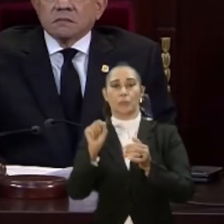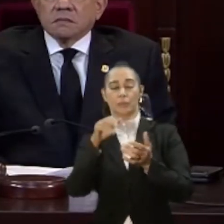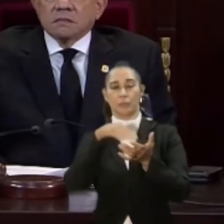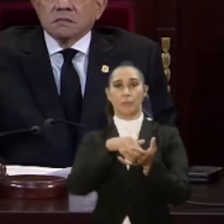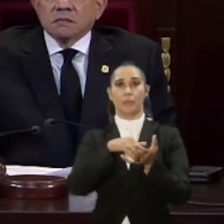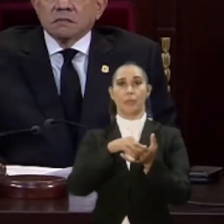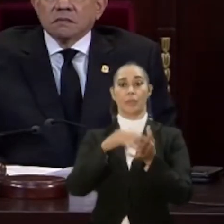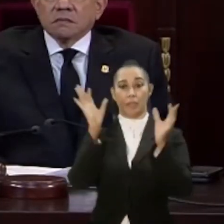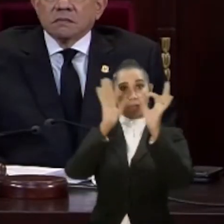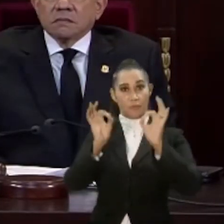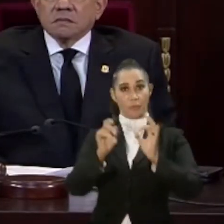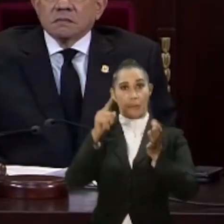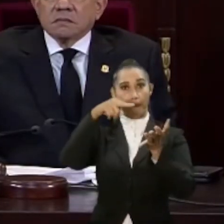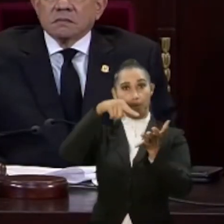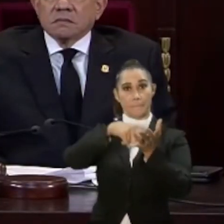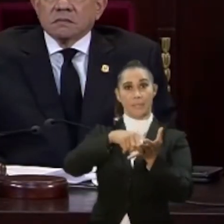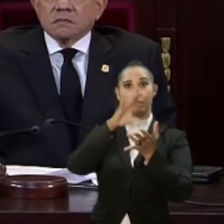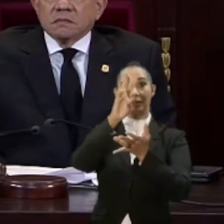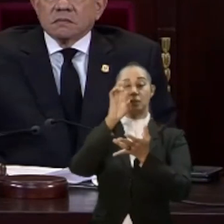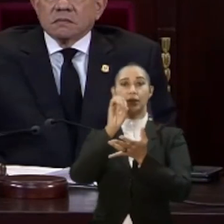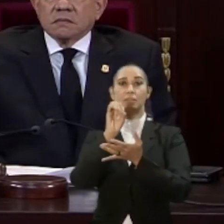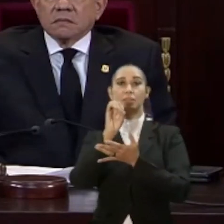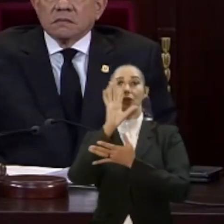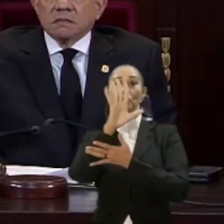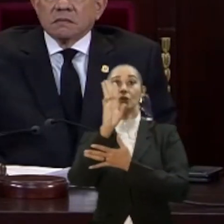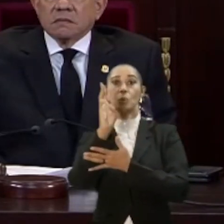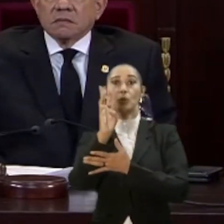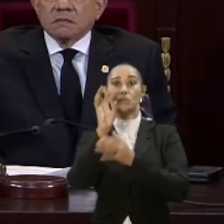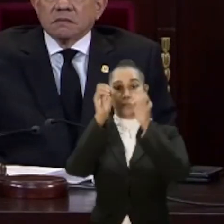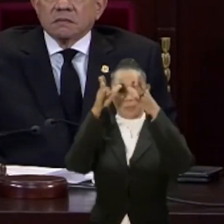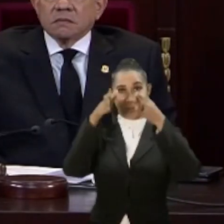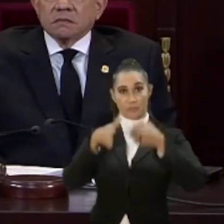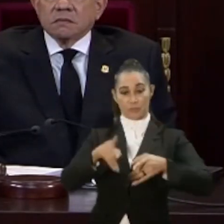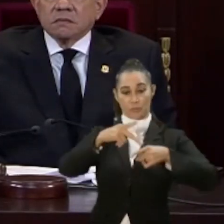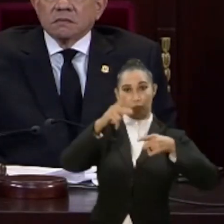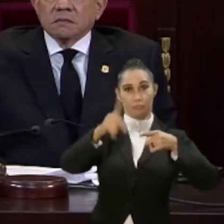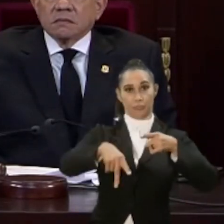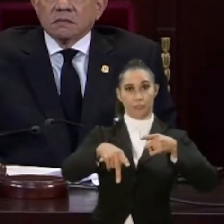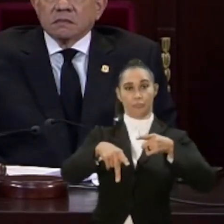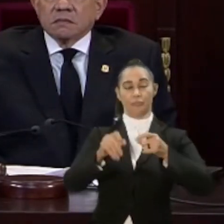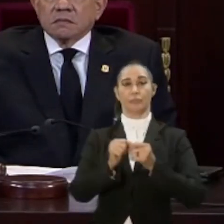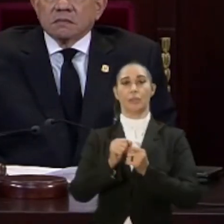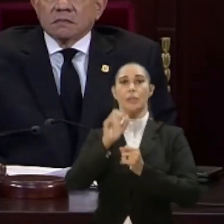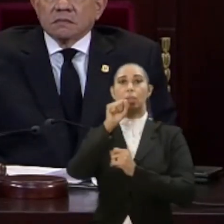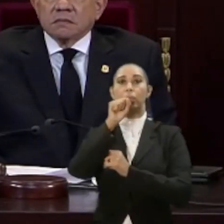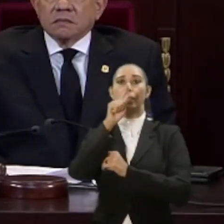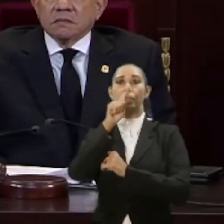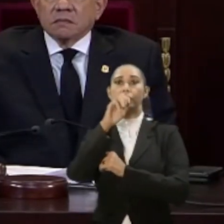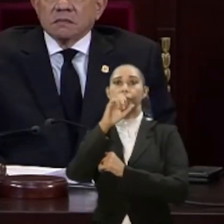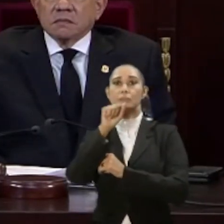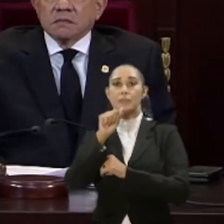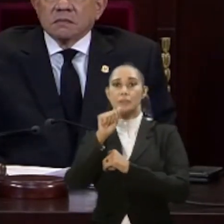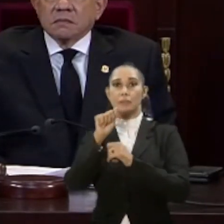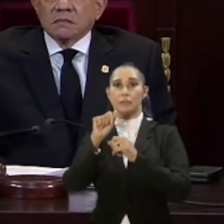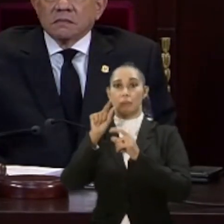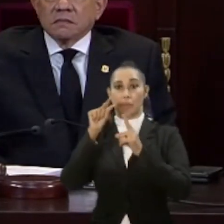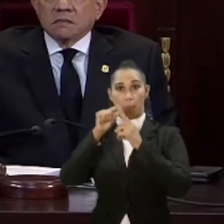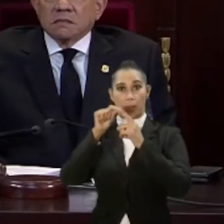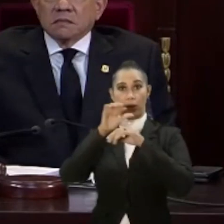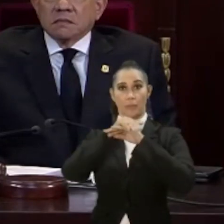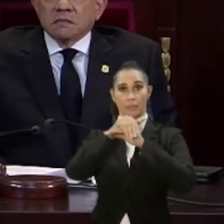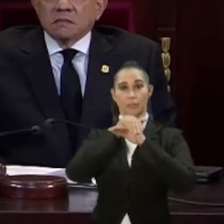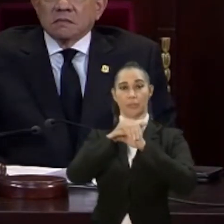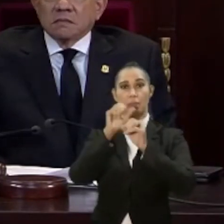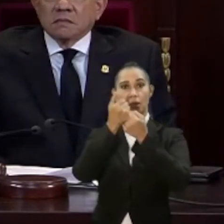formado 1.746 docentes en la famosa metodología STEAM, las siglas en inglés de